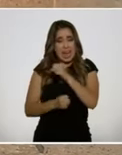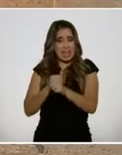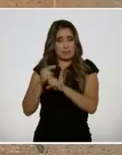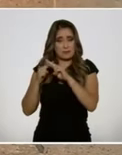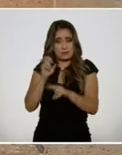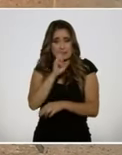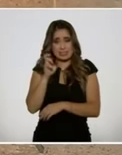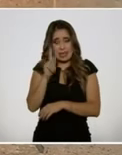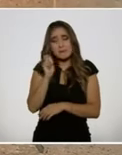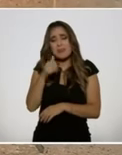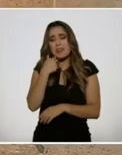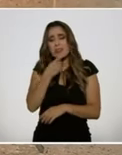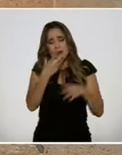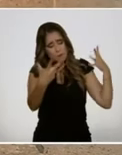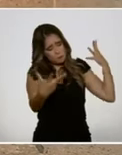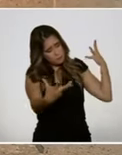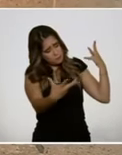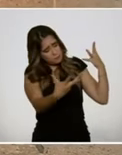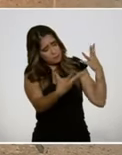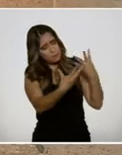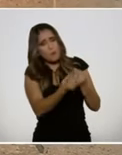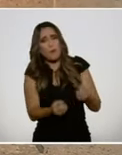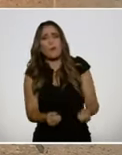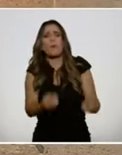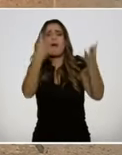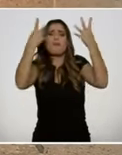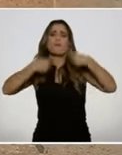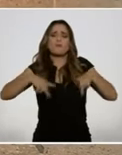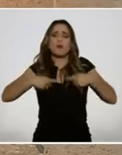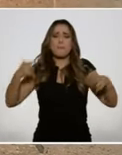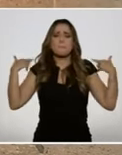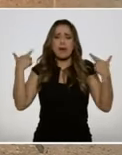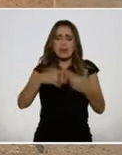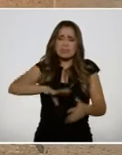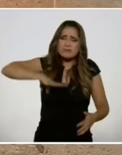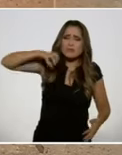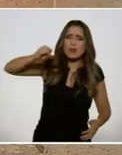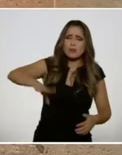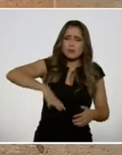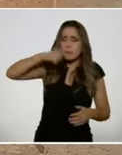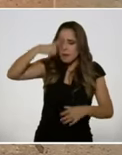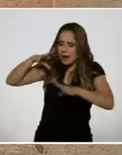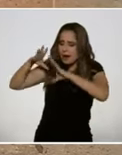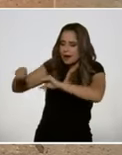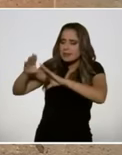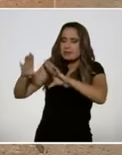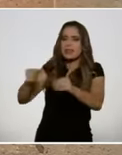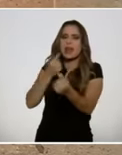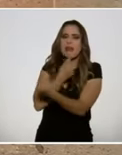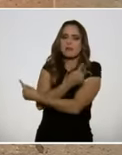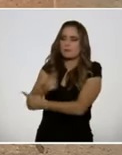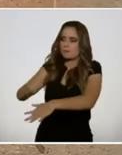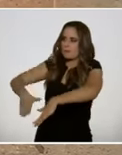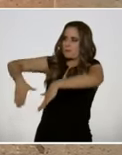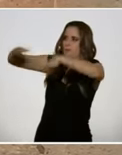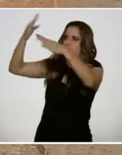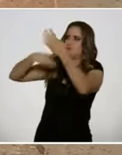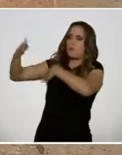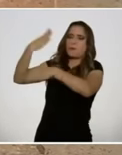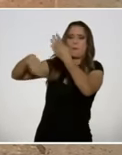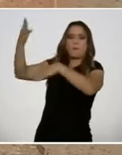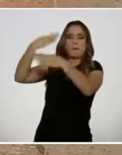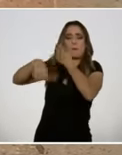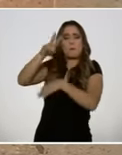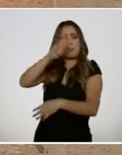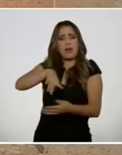del esfuerzo de millones de maestras y maestros para formar a niños y niñas mexicanos. Gracias a este esfuerzo tenemos el conocimiento